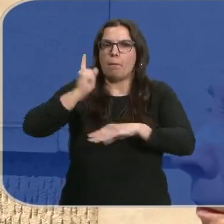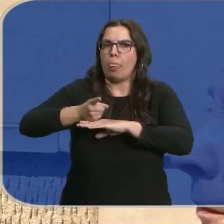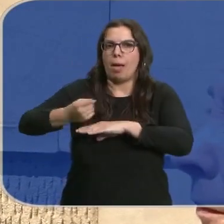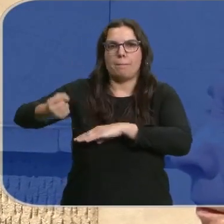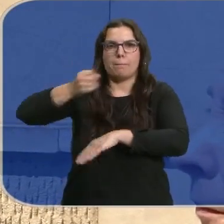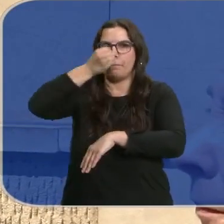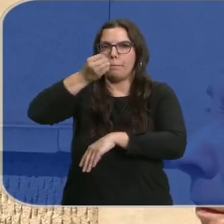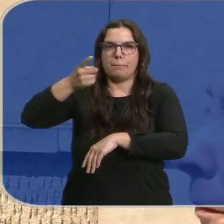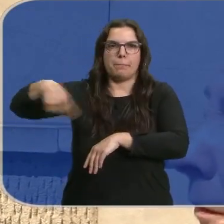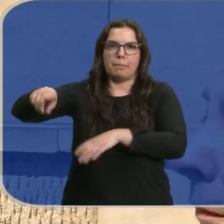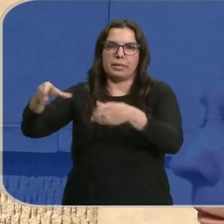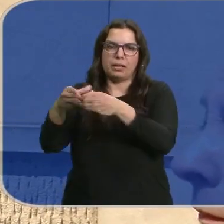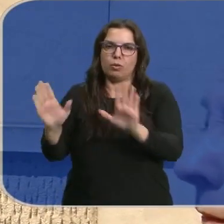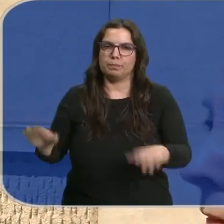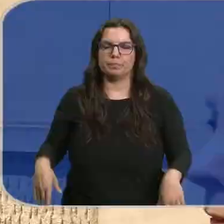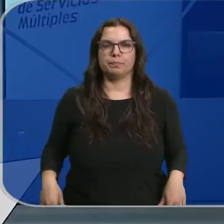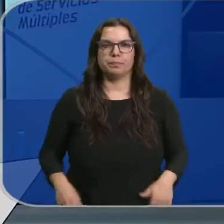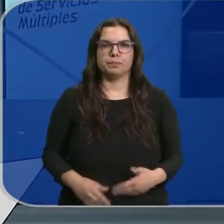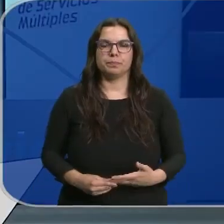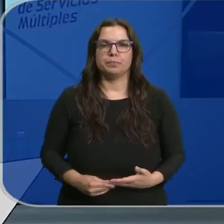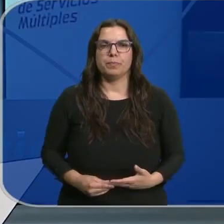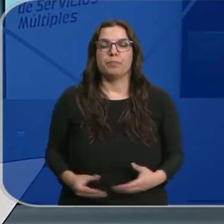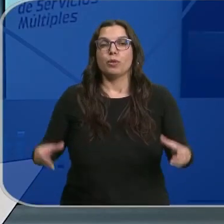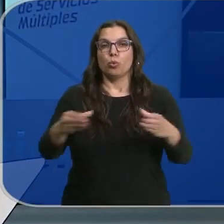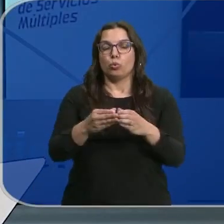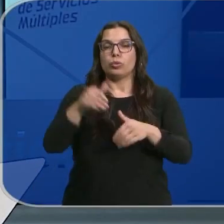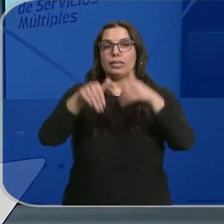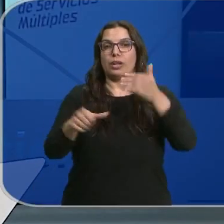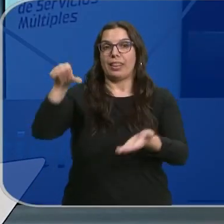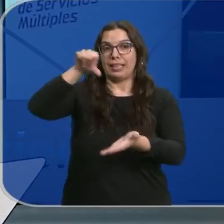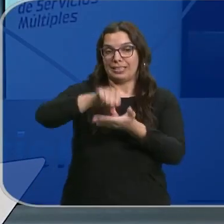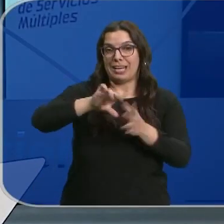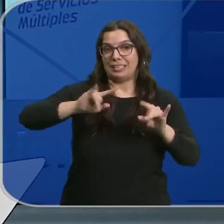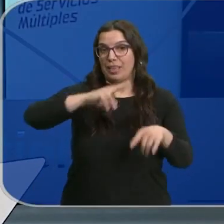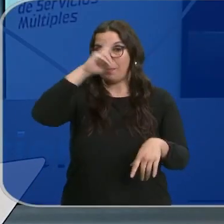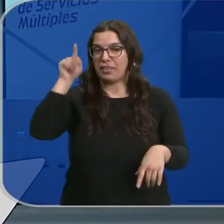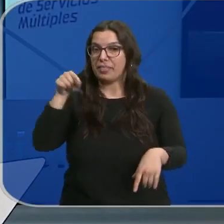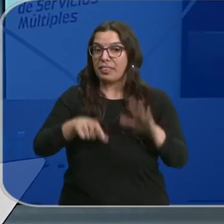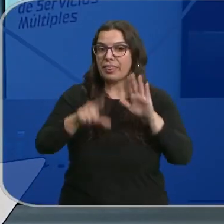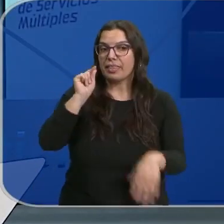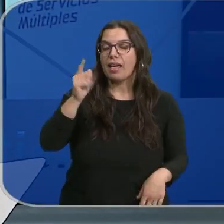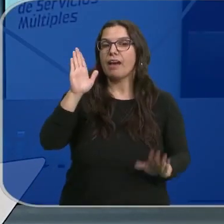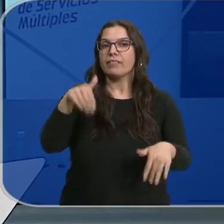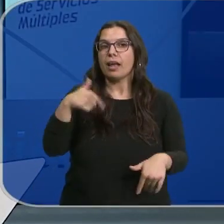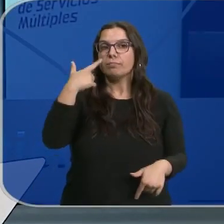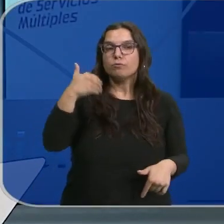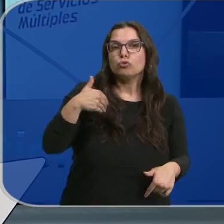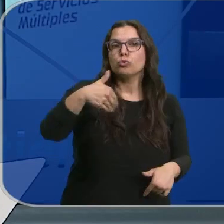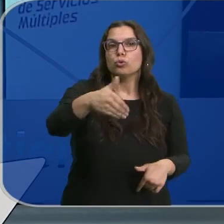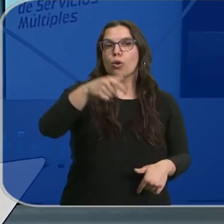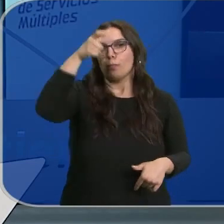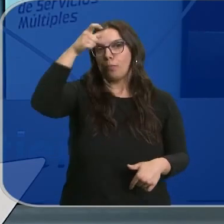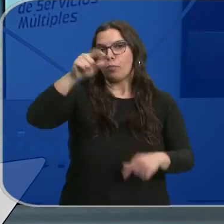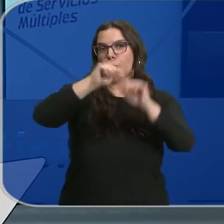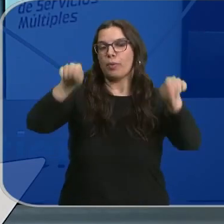partido quien diga lo que corresponda. La Junta Electoral Central, con sede en Madrid, tiene que decidir el futuro político de Muelas del Pan, en